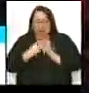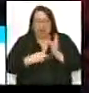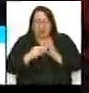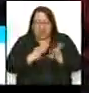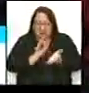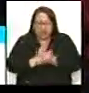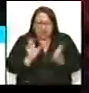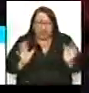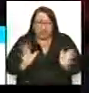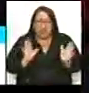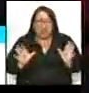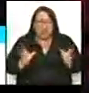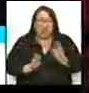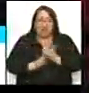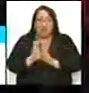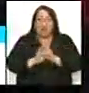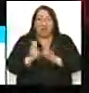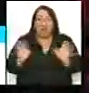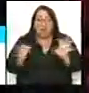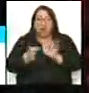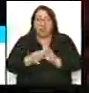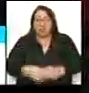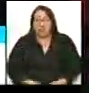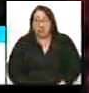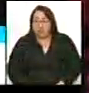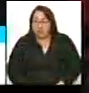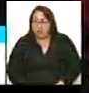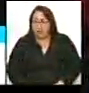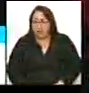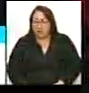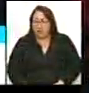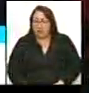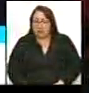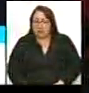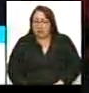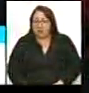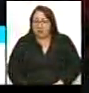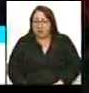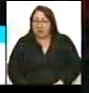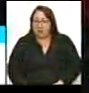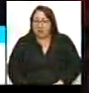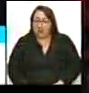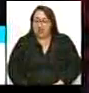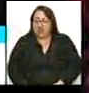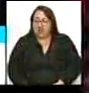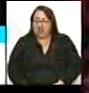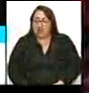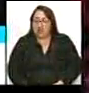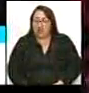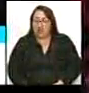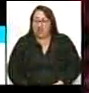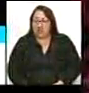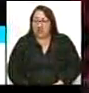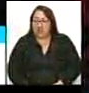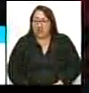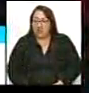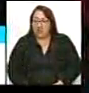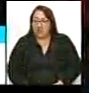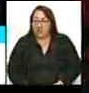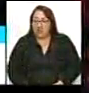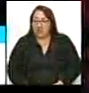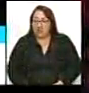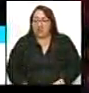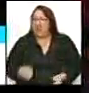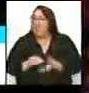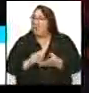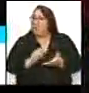ir hacia a ese sentido, ¿no? Hacia la asociación, hacia la fusión, y evitar pues estar poniéndole tantas